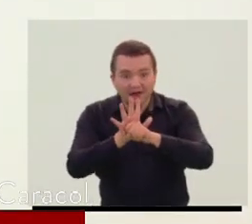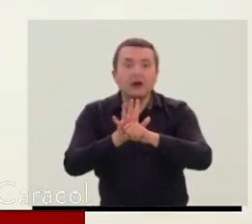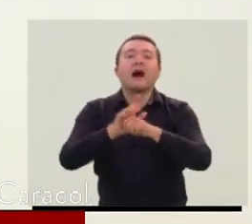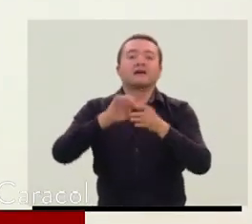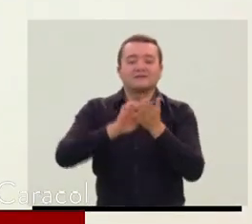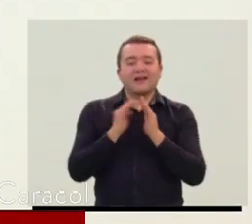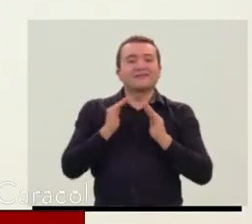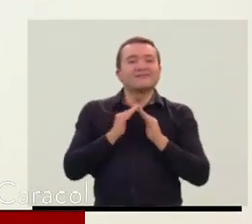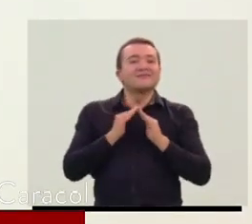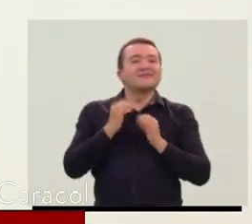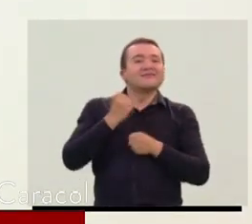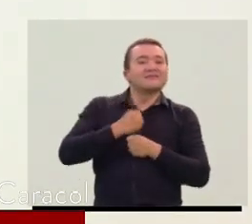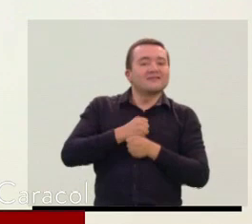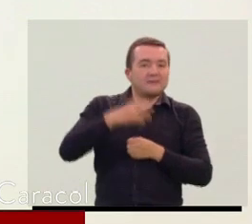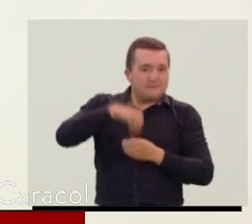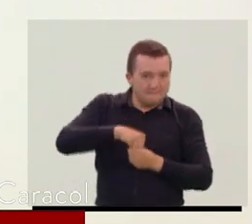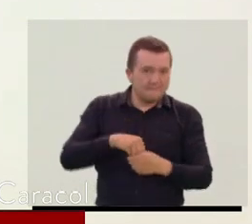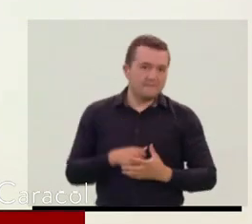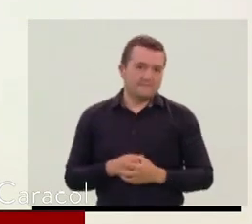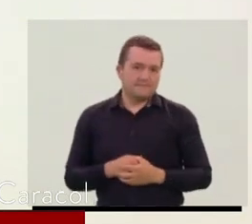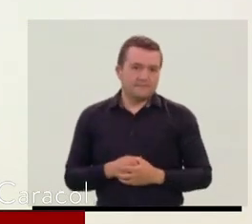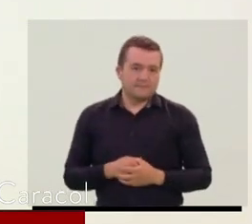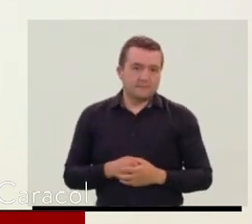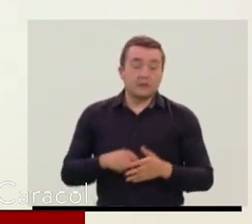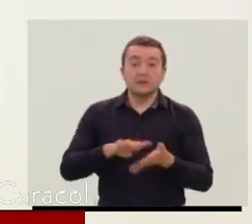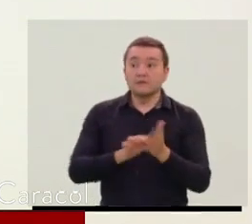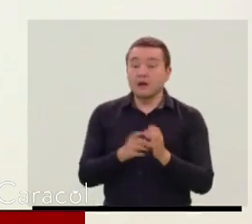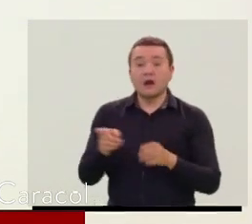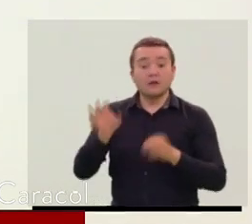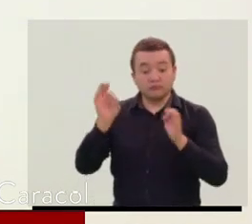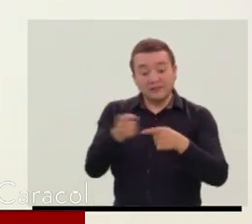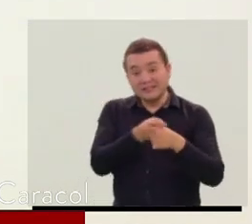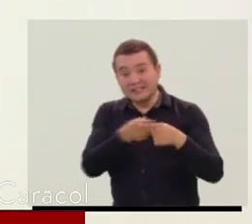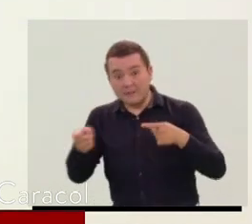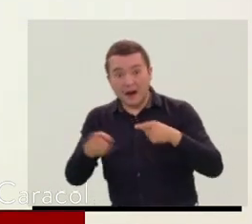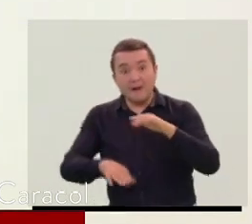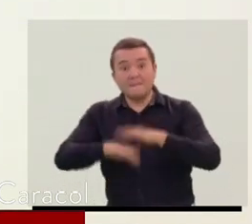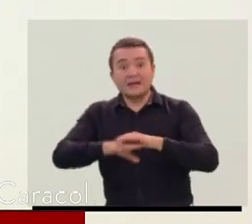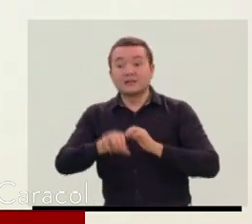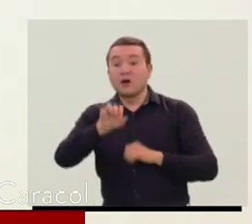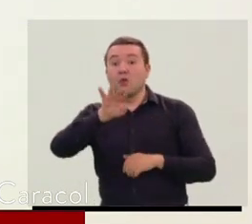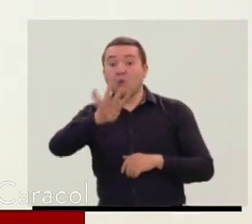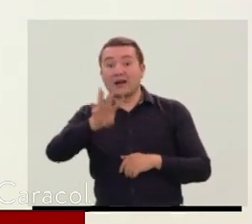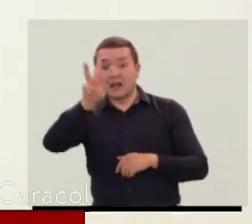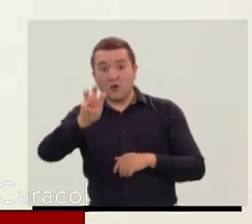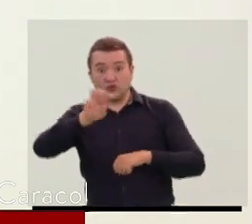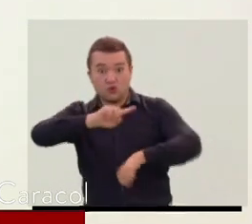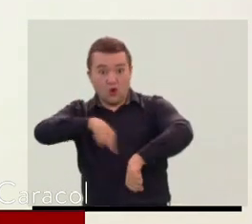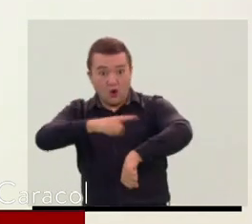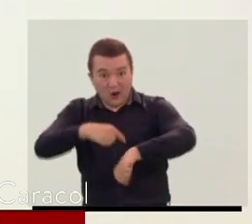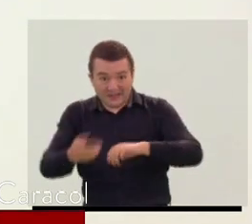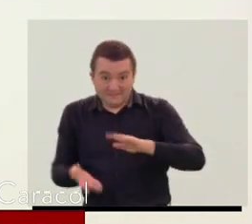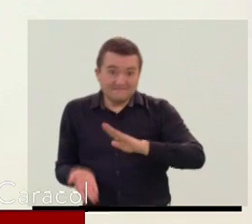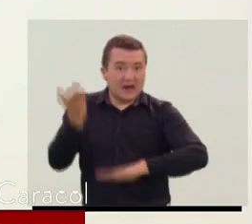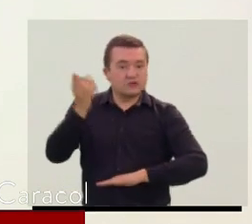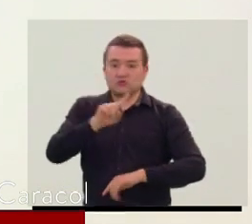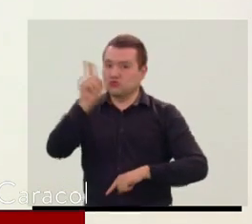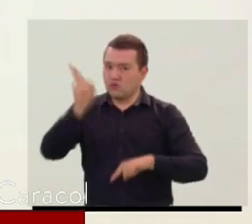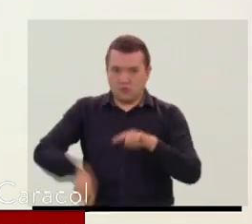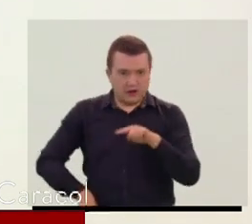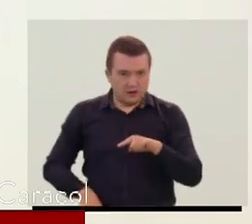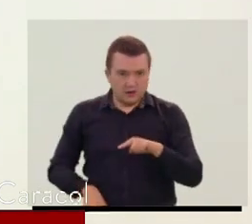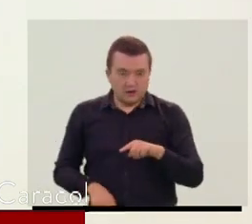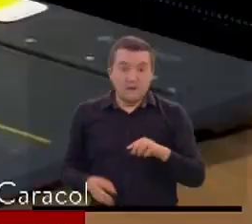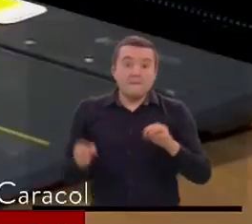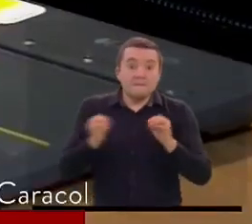no se puede exceder de 48 horas a la semana, máximo 2 horas extras diarias y 12 horas extras